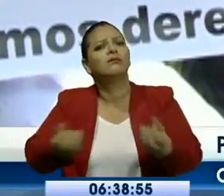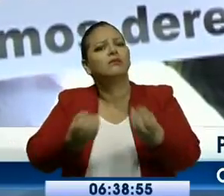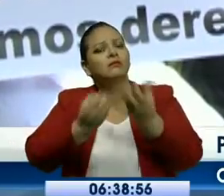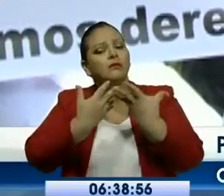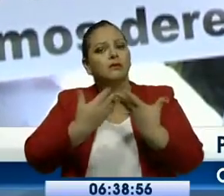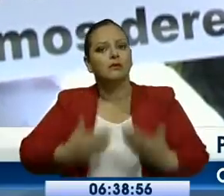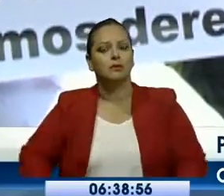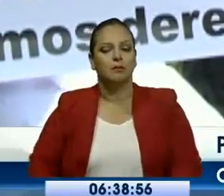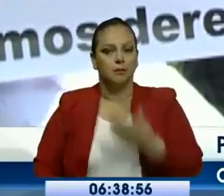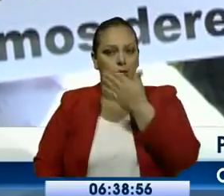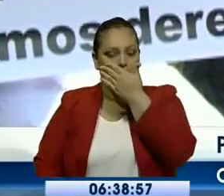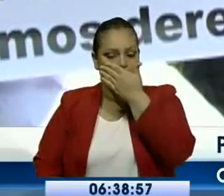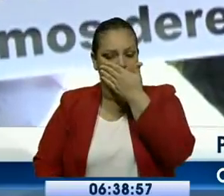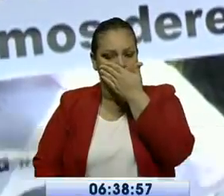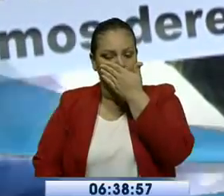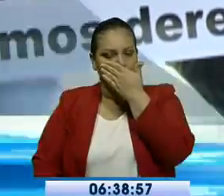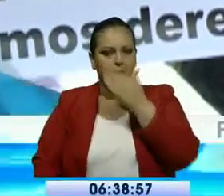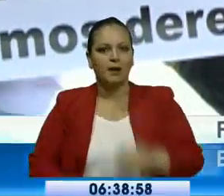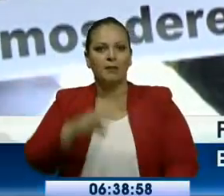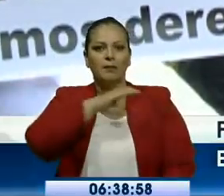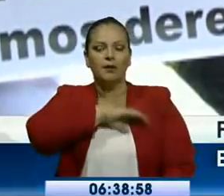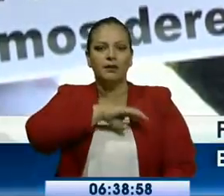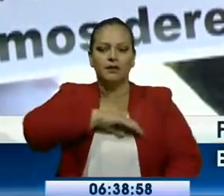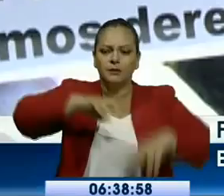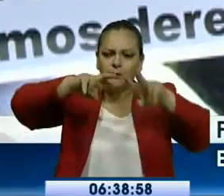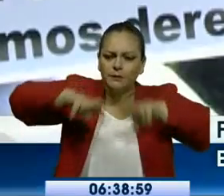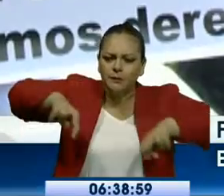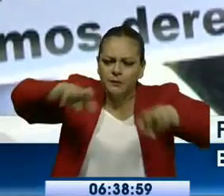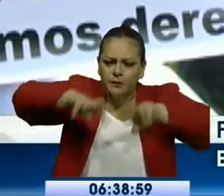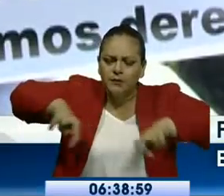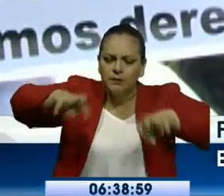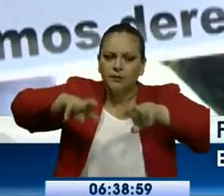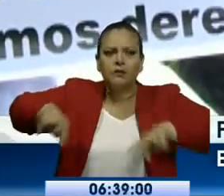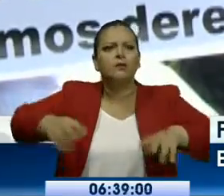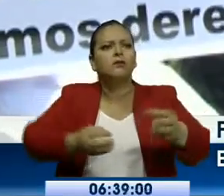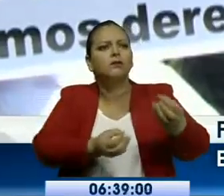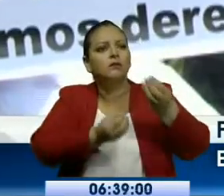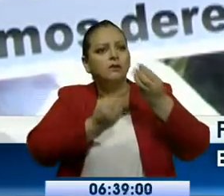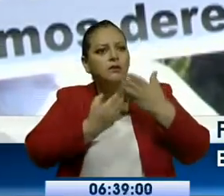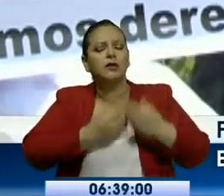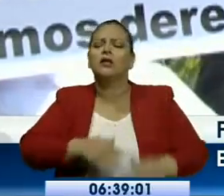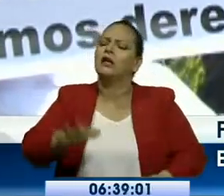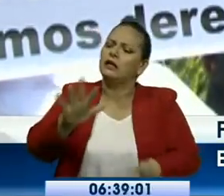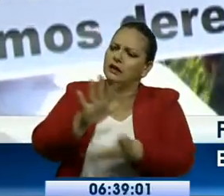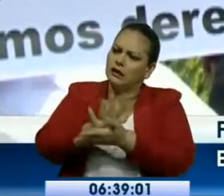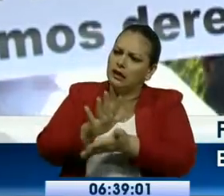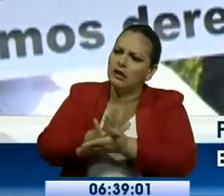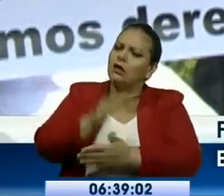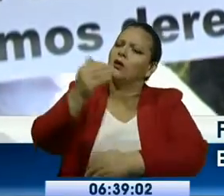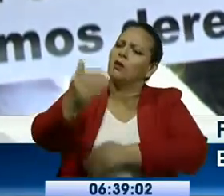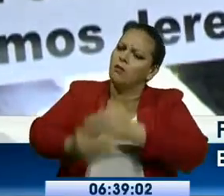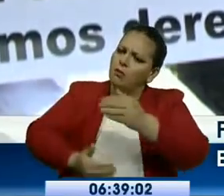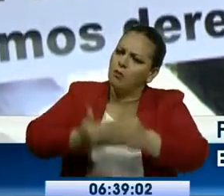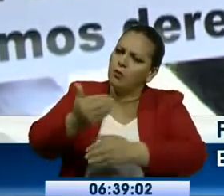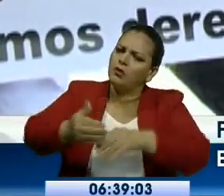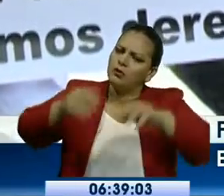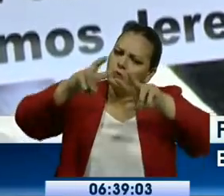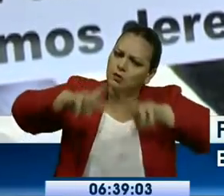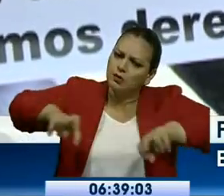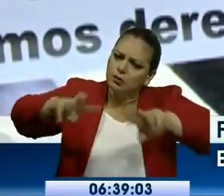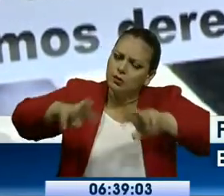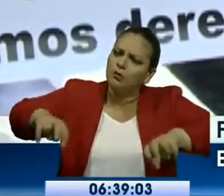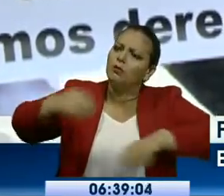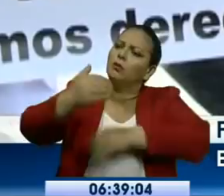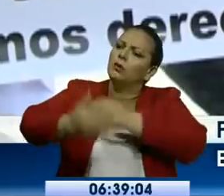la policía que se ha hecho las investigaciones, nos han dicho que sí, están en proceso, pero hasta ahora